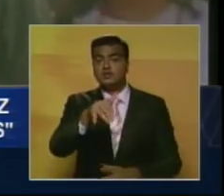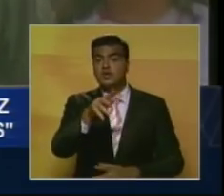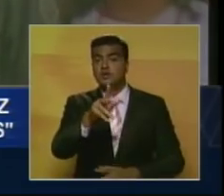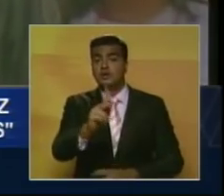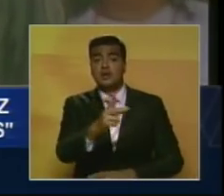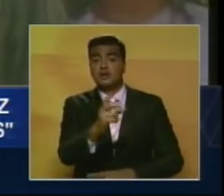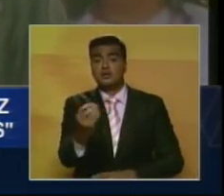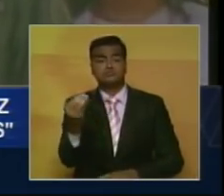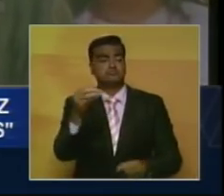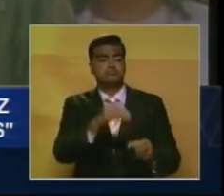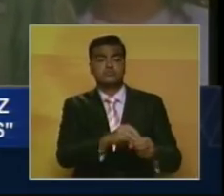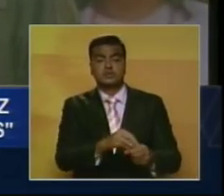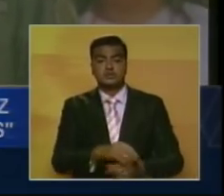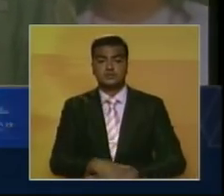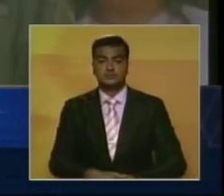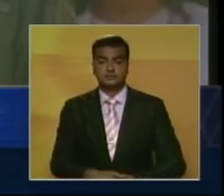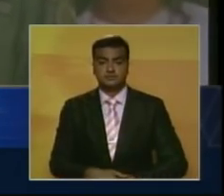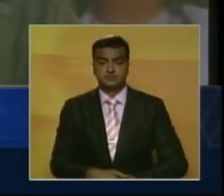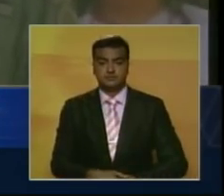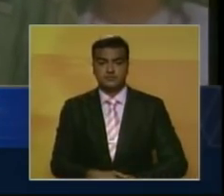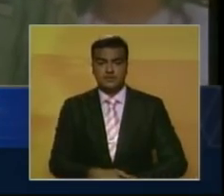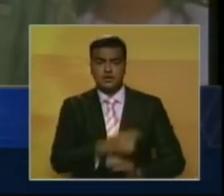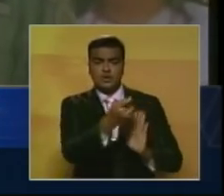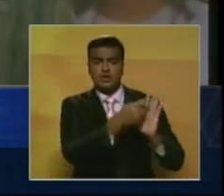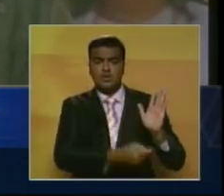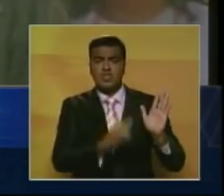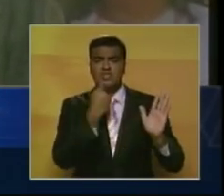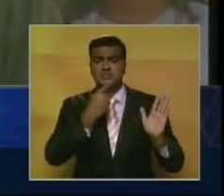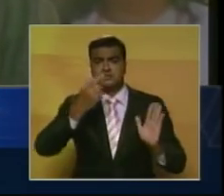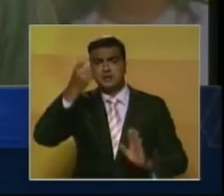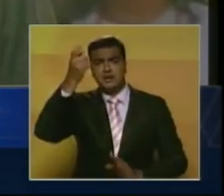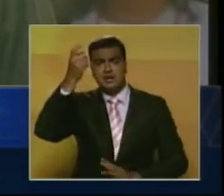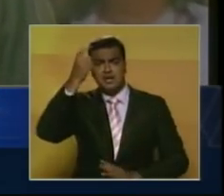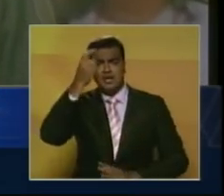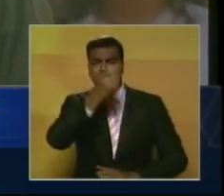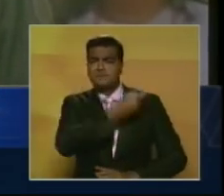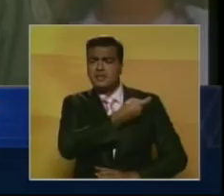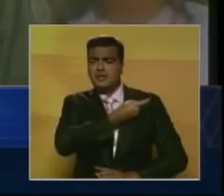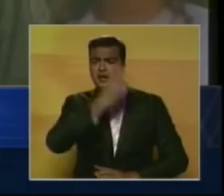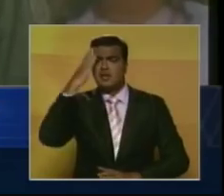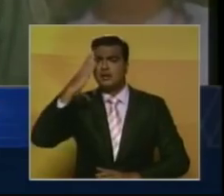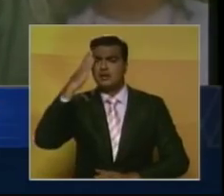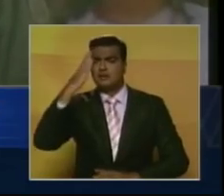son pertinentes. Las declaraciones del general John Kelly,